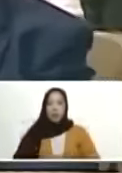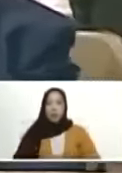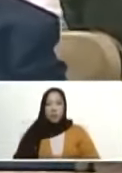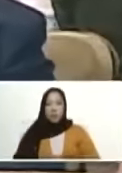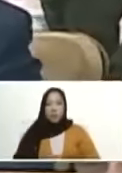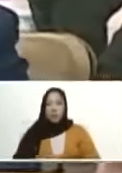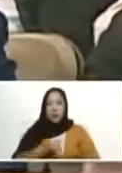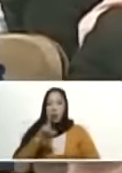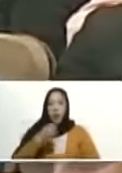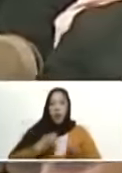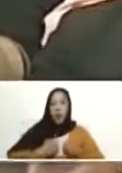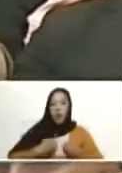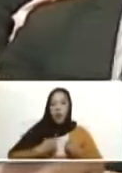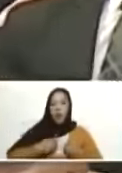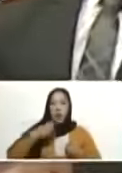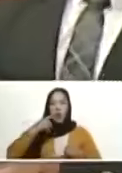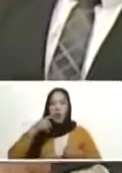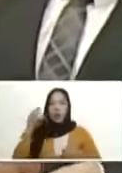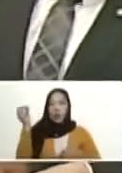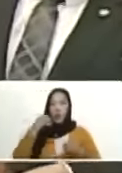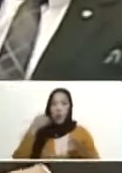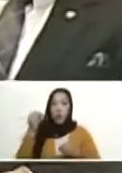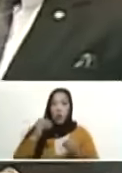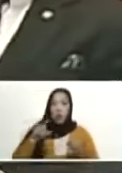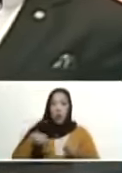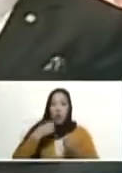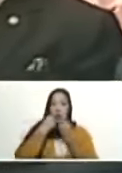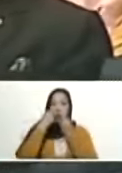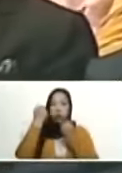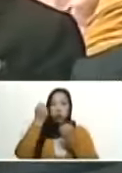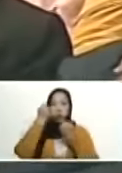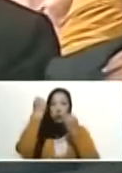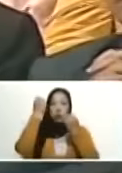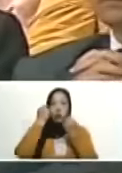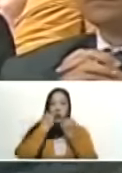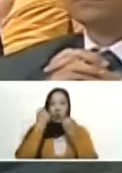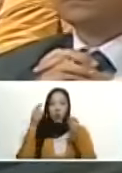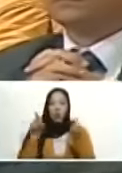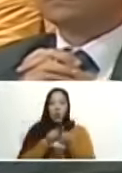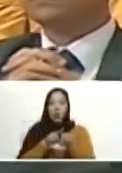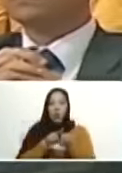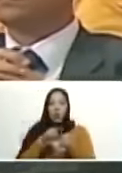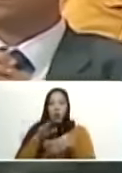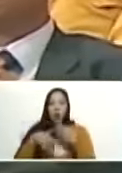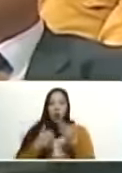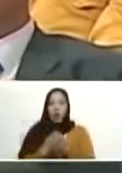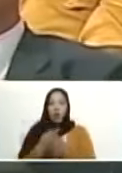Uno, por las vías de acuerdos, luego de luchas, como en la India de Mahatma Gandhi.